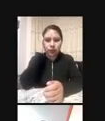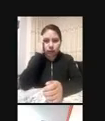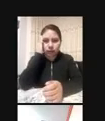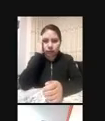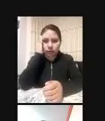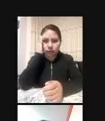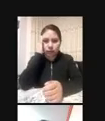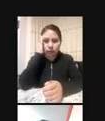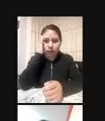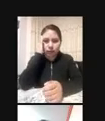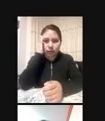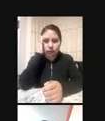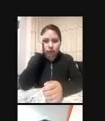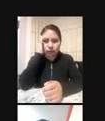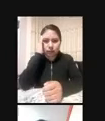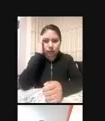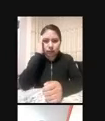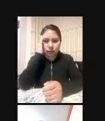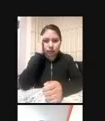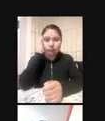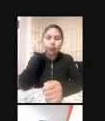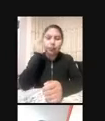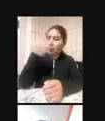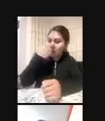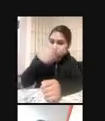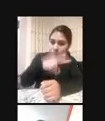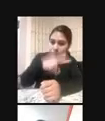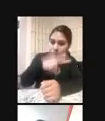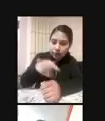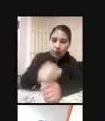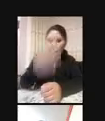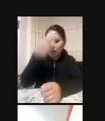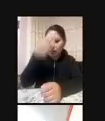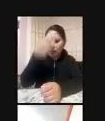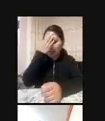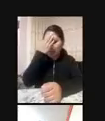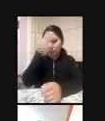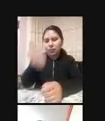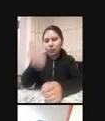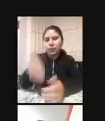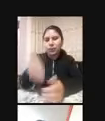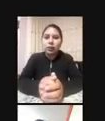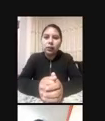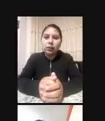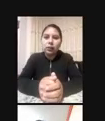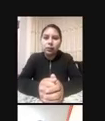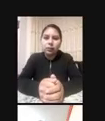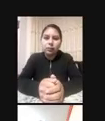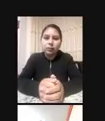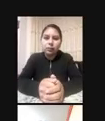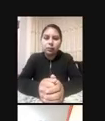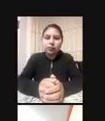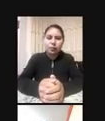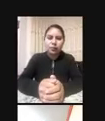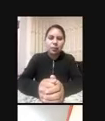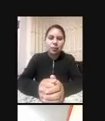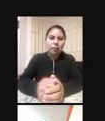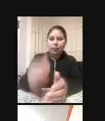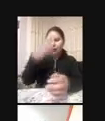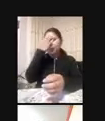Vamos a ver el porqué de algunas conductas en las personas con síndrome de Down. Bueno,